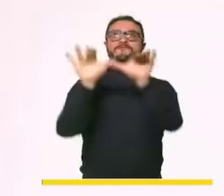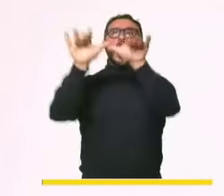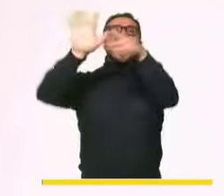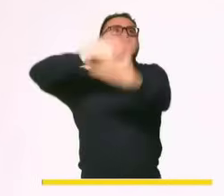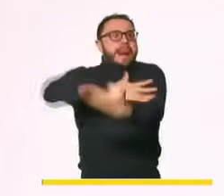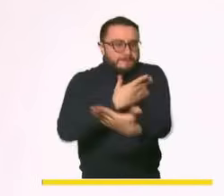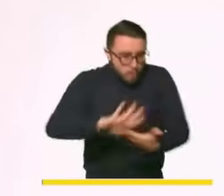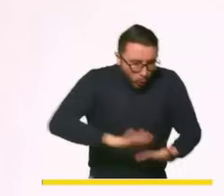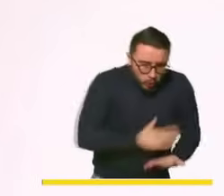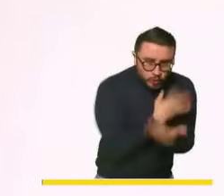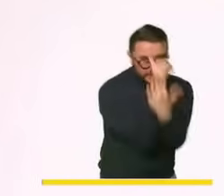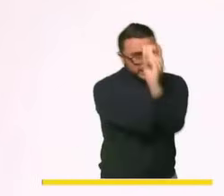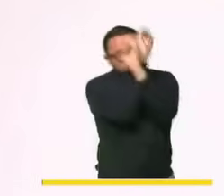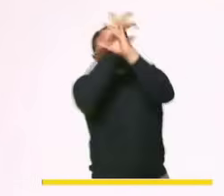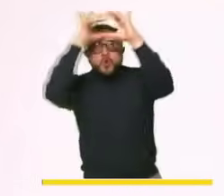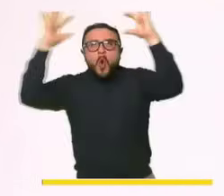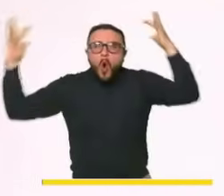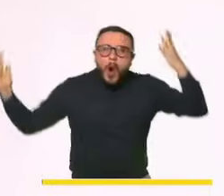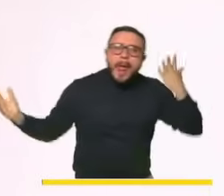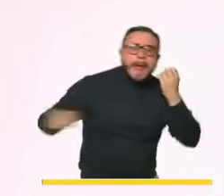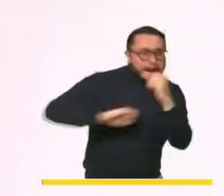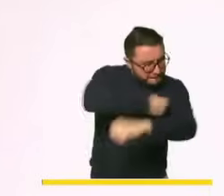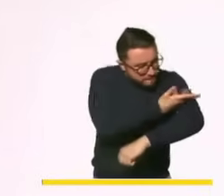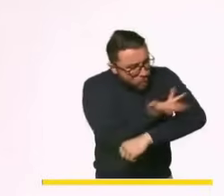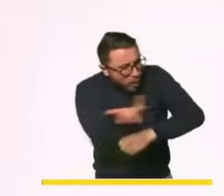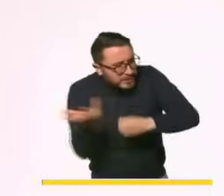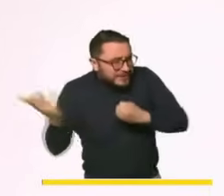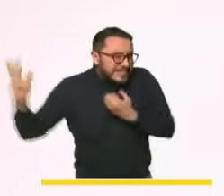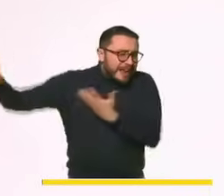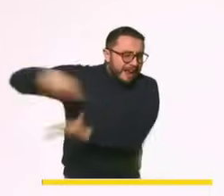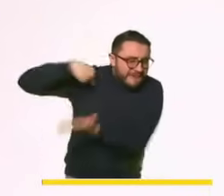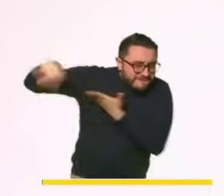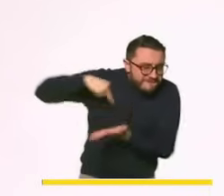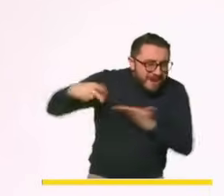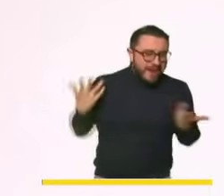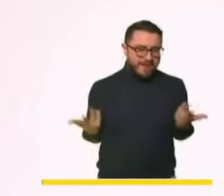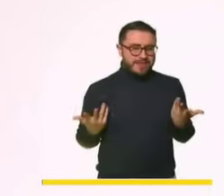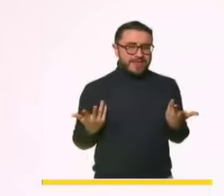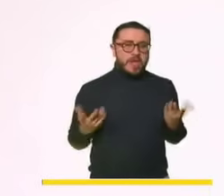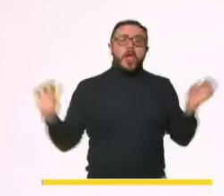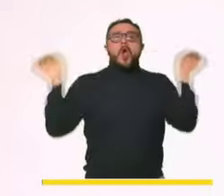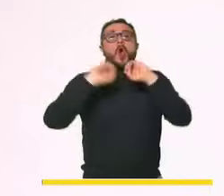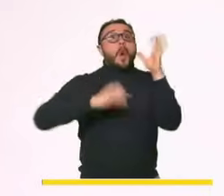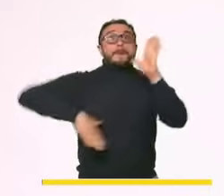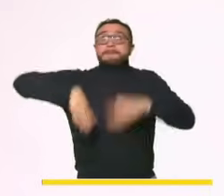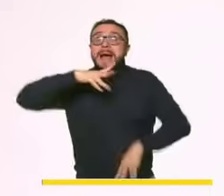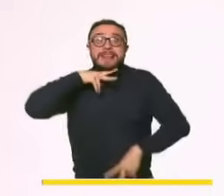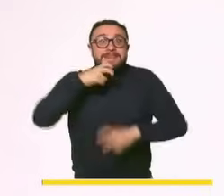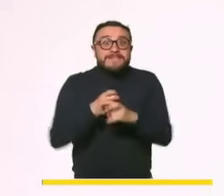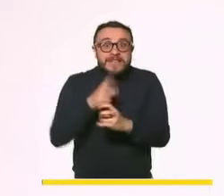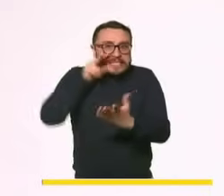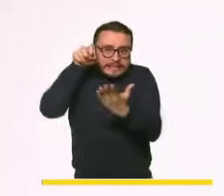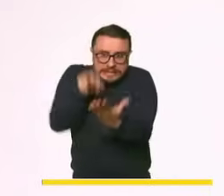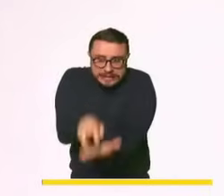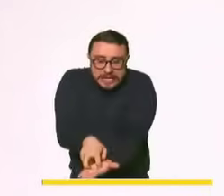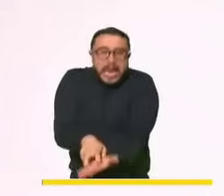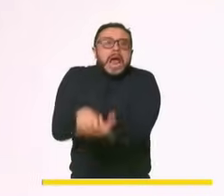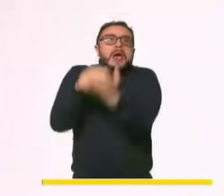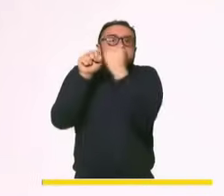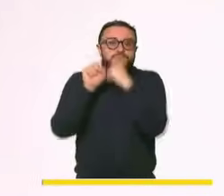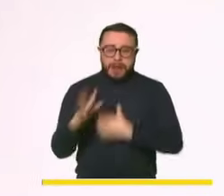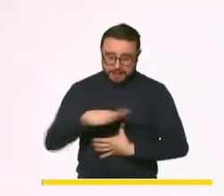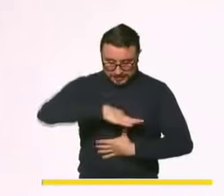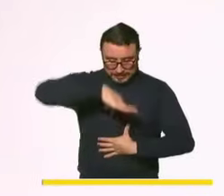música, en el sueño, en la poesía o en el baile o en lo más difícil de las ciencias,